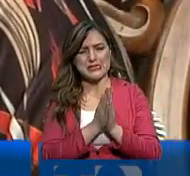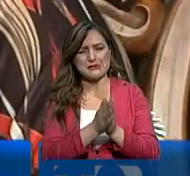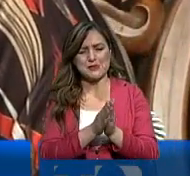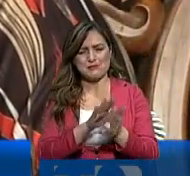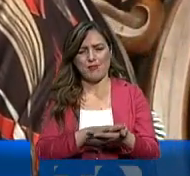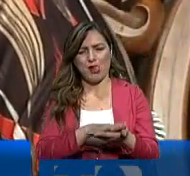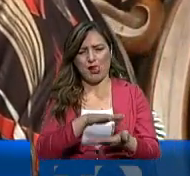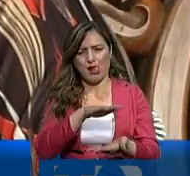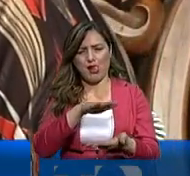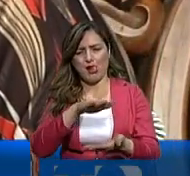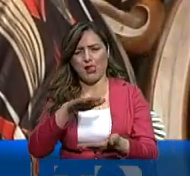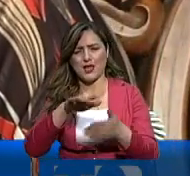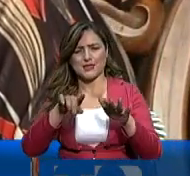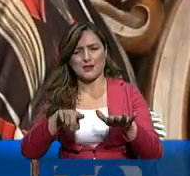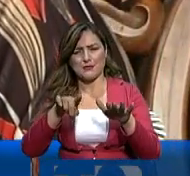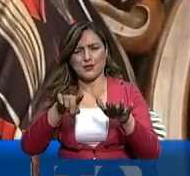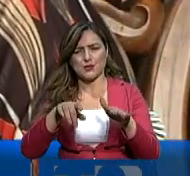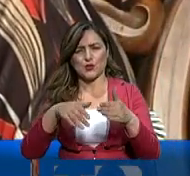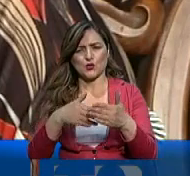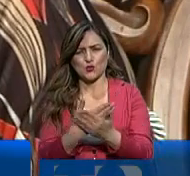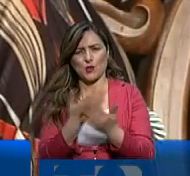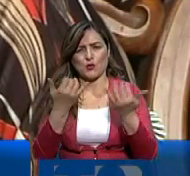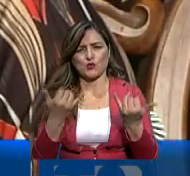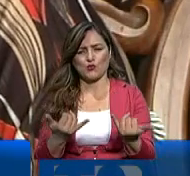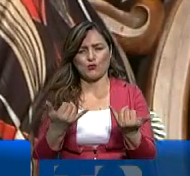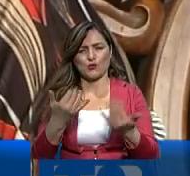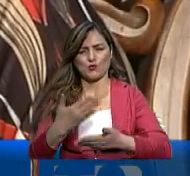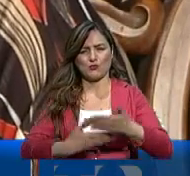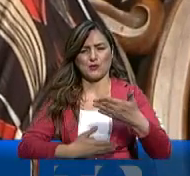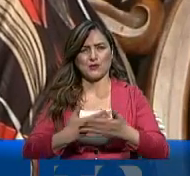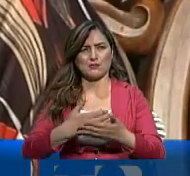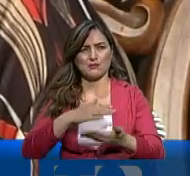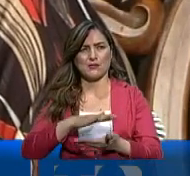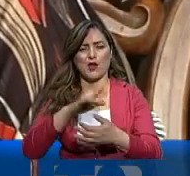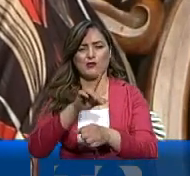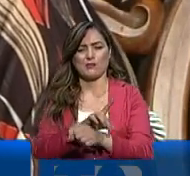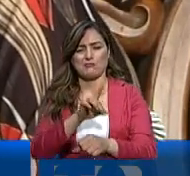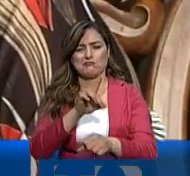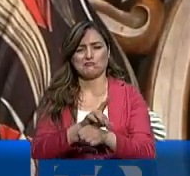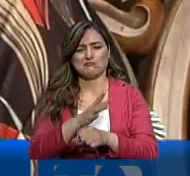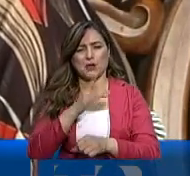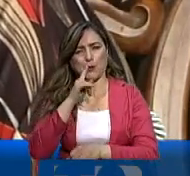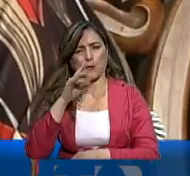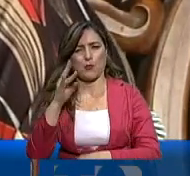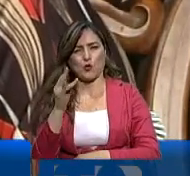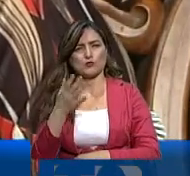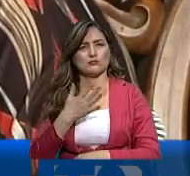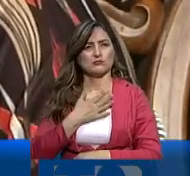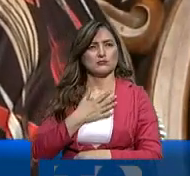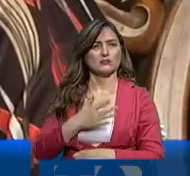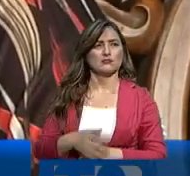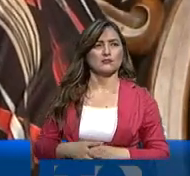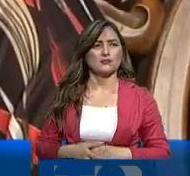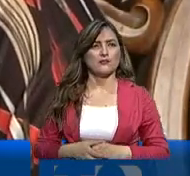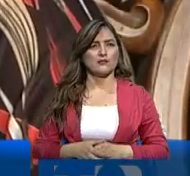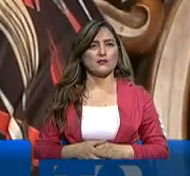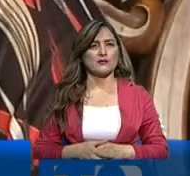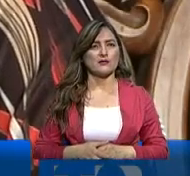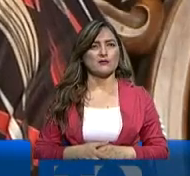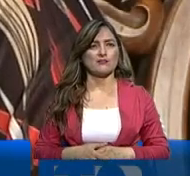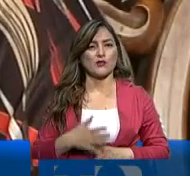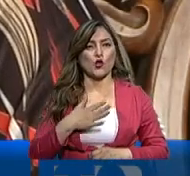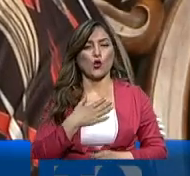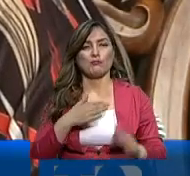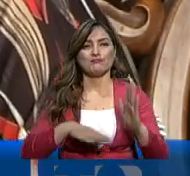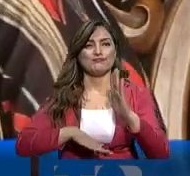cada seis meses teníamos que hacer una actualización médica tanto de mi esposo como mía en mi caso más